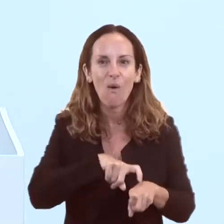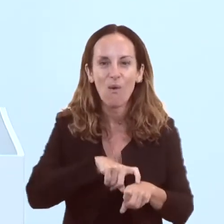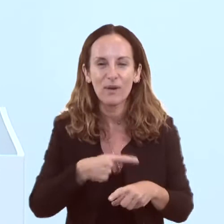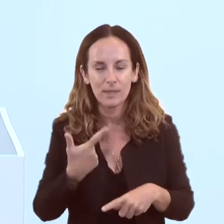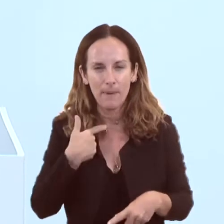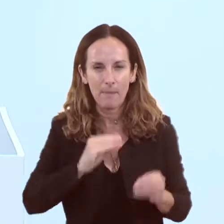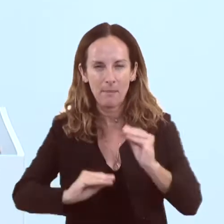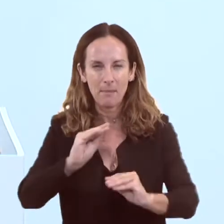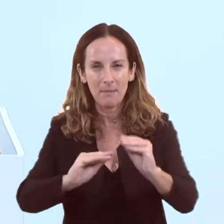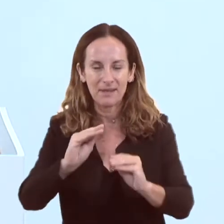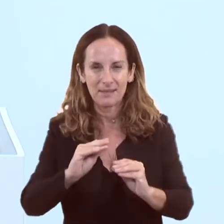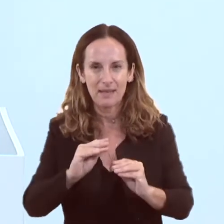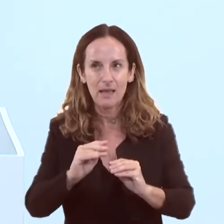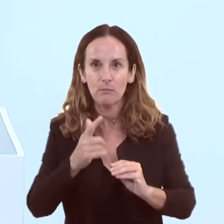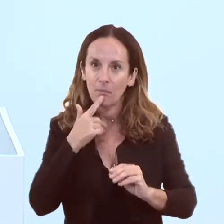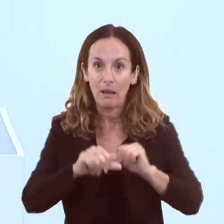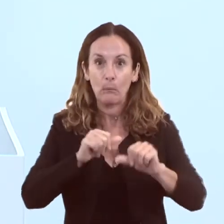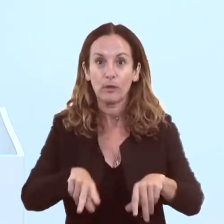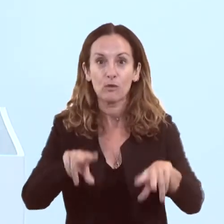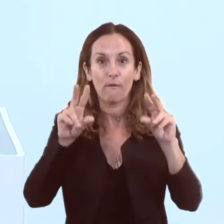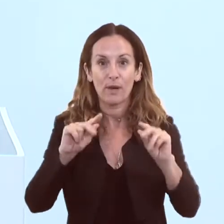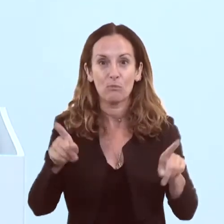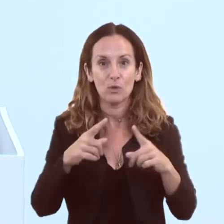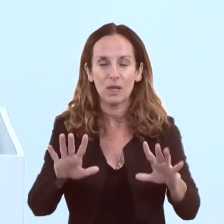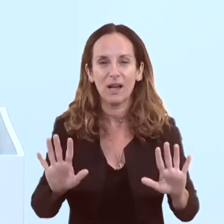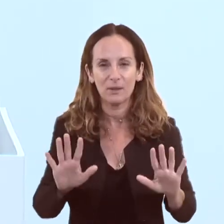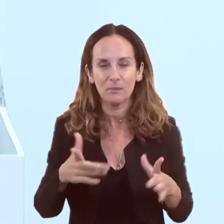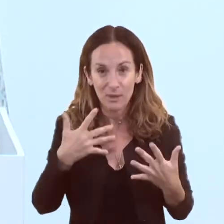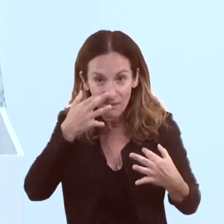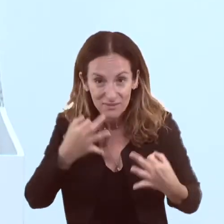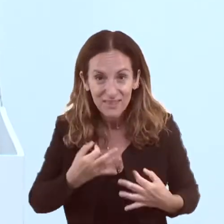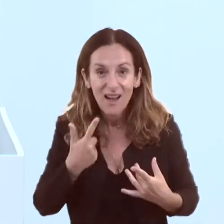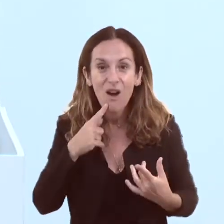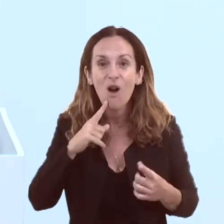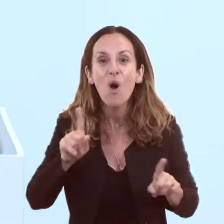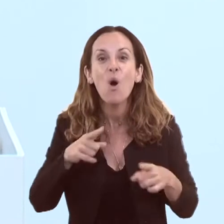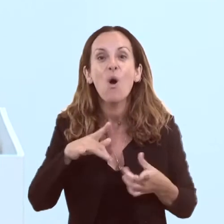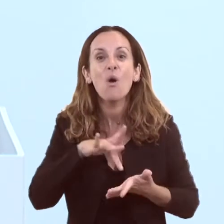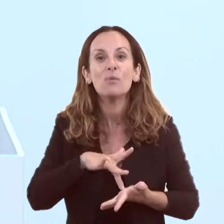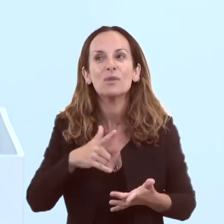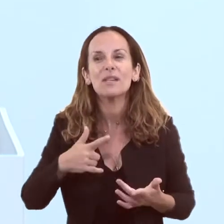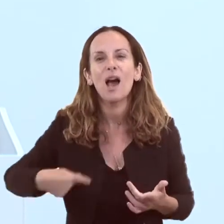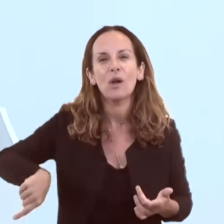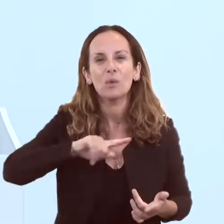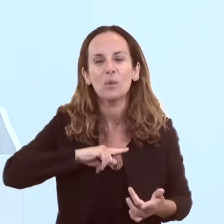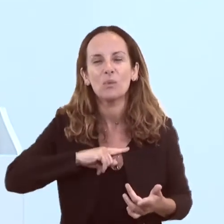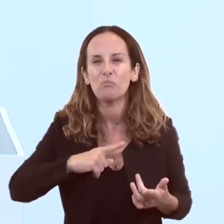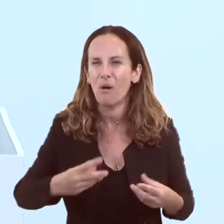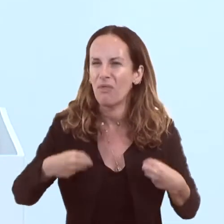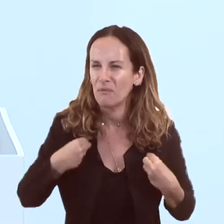de disfrutar todavía de ese proceso porque realmente nos lo pasamos muy bien tocando juntos y hay una especie de